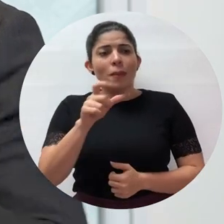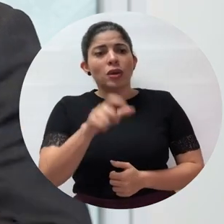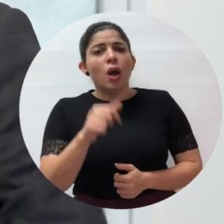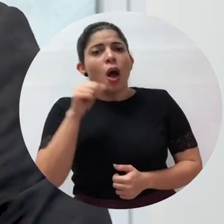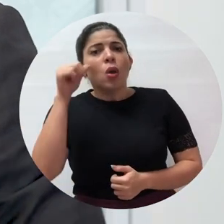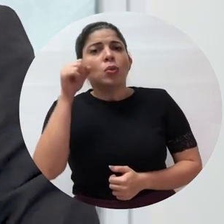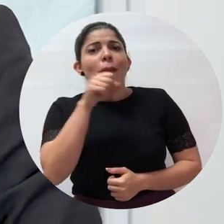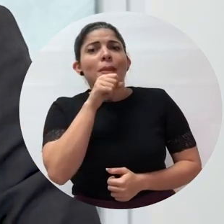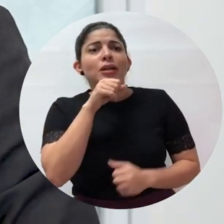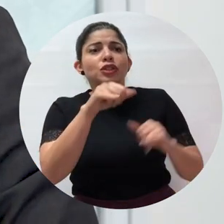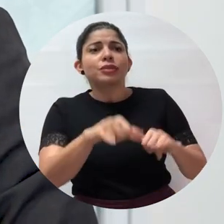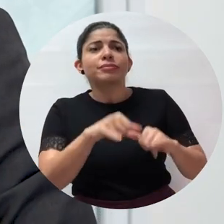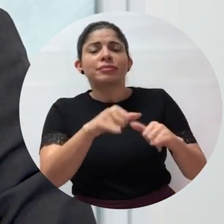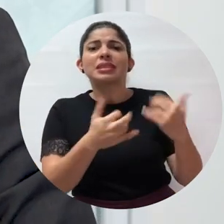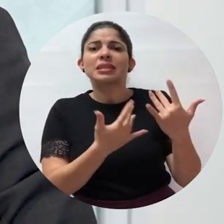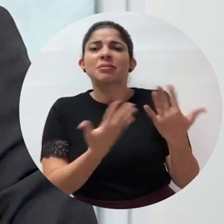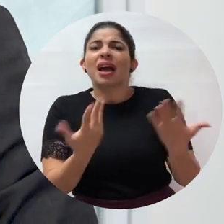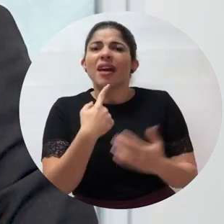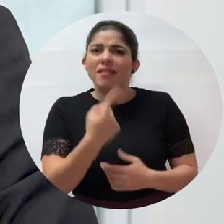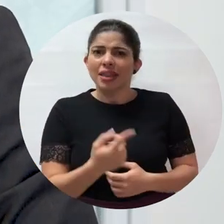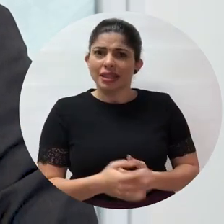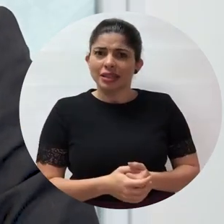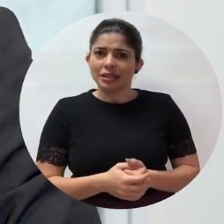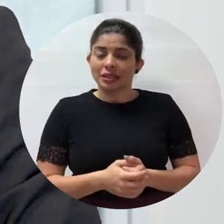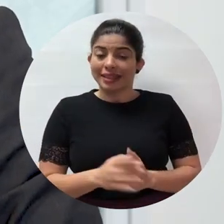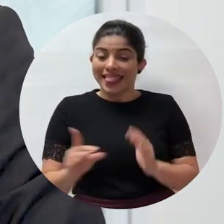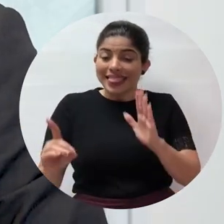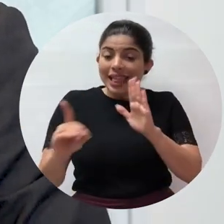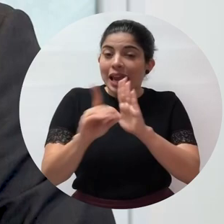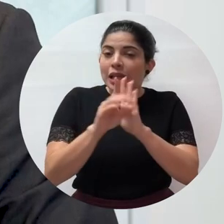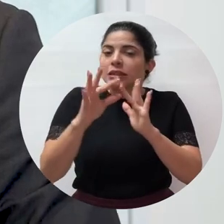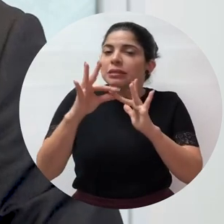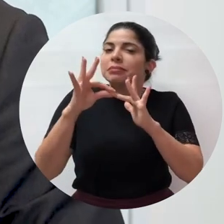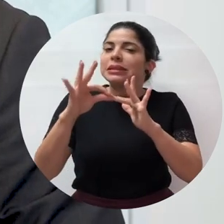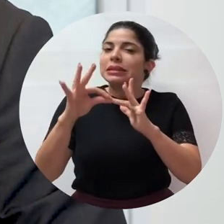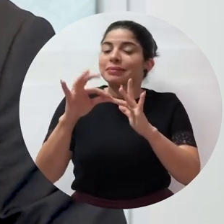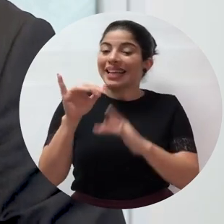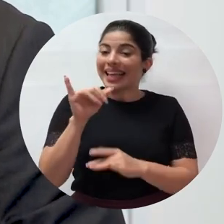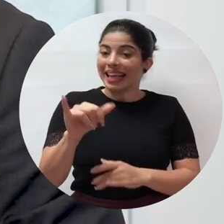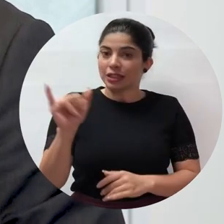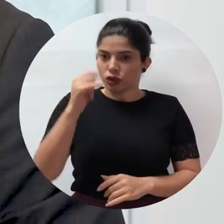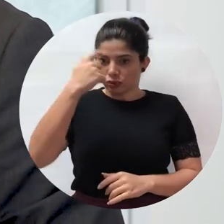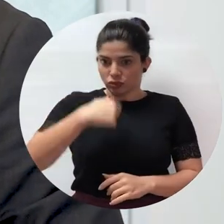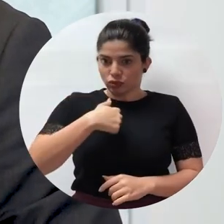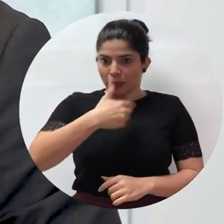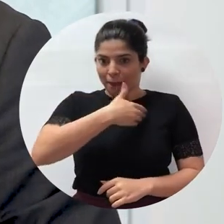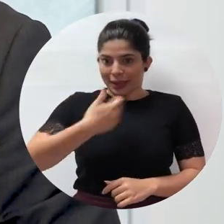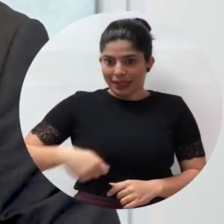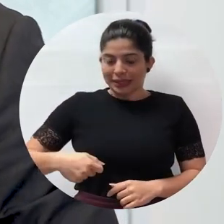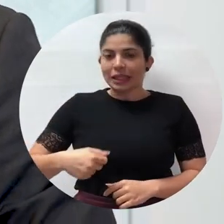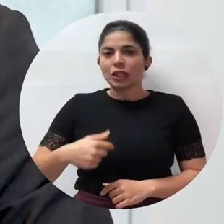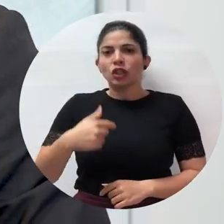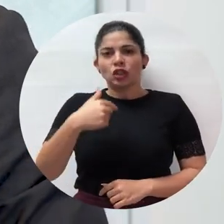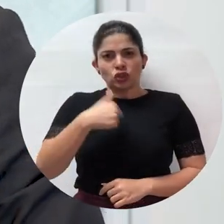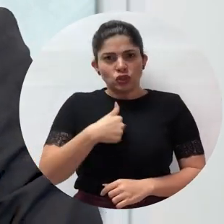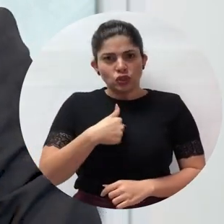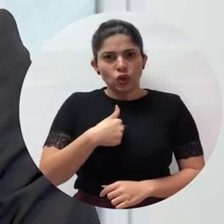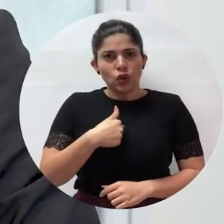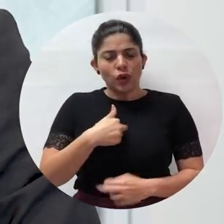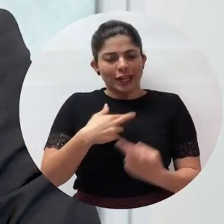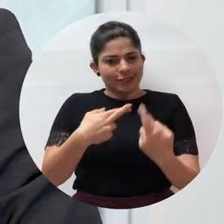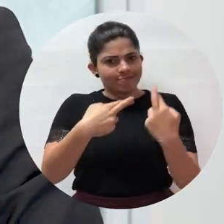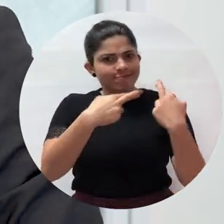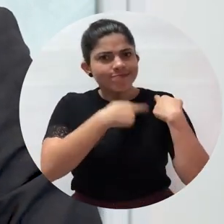¿O que tienen un adulto mayor en espera? Ese es el derecho principal que yo, como presidente, estoy